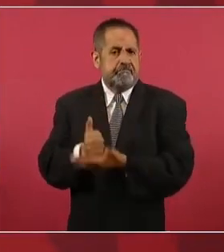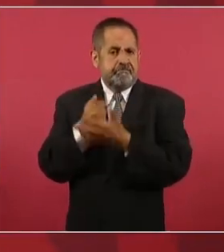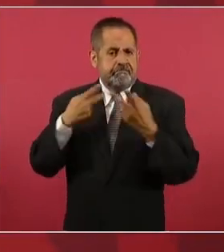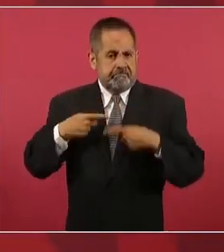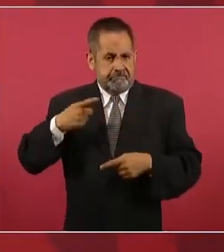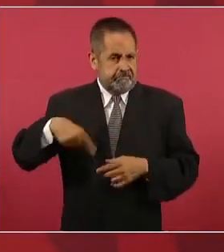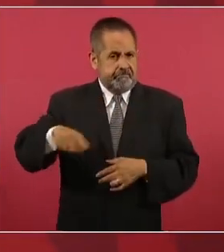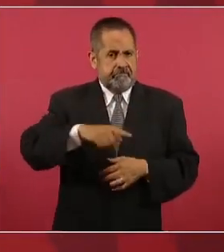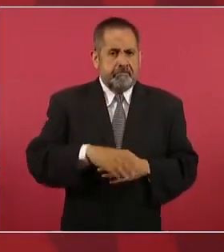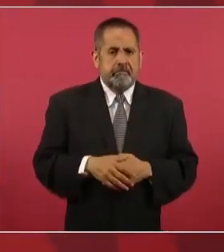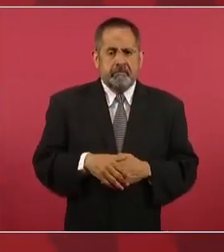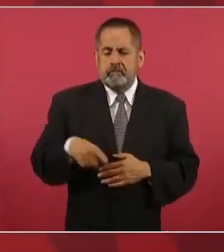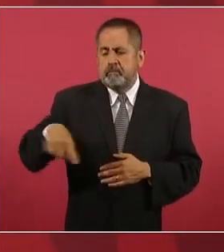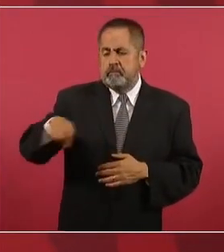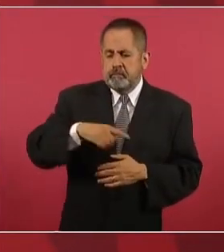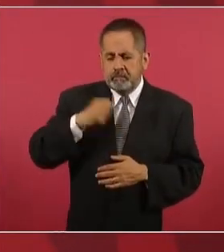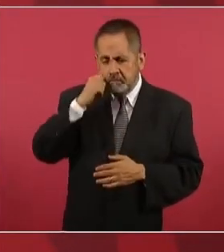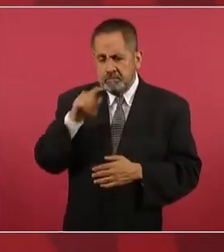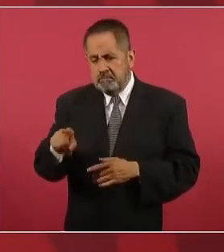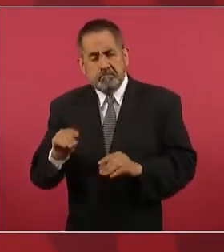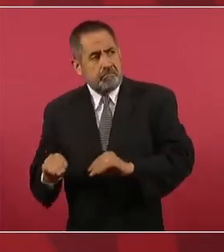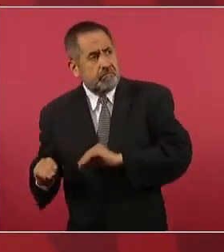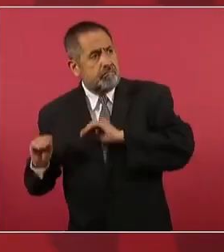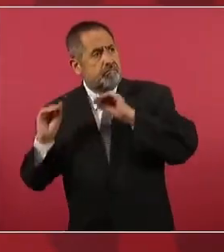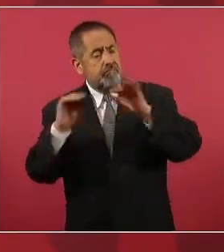y que no le importa que le toque